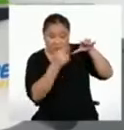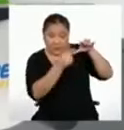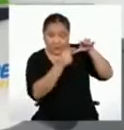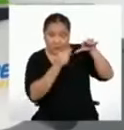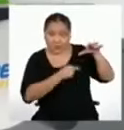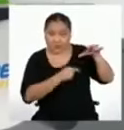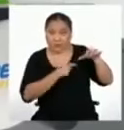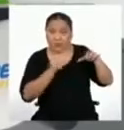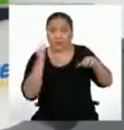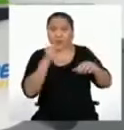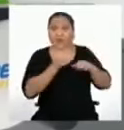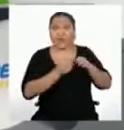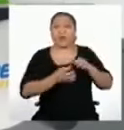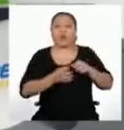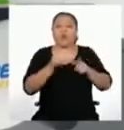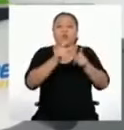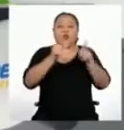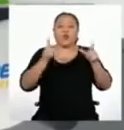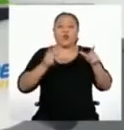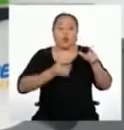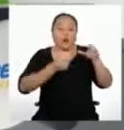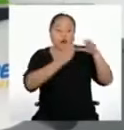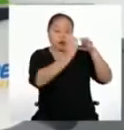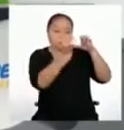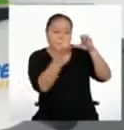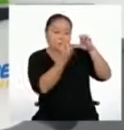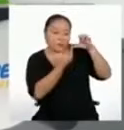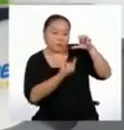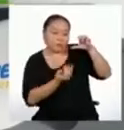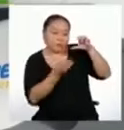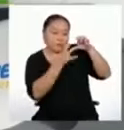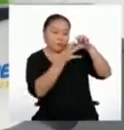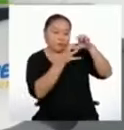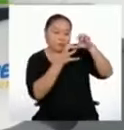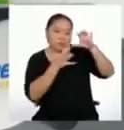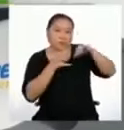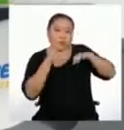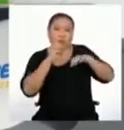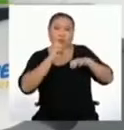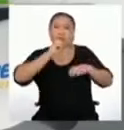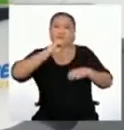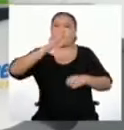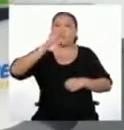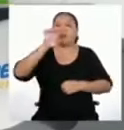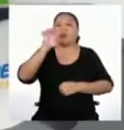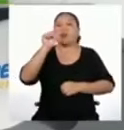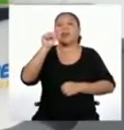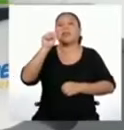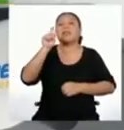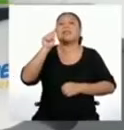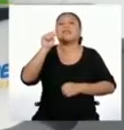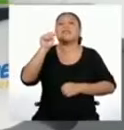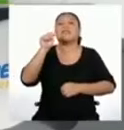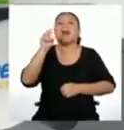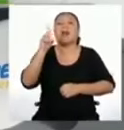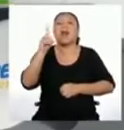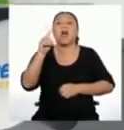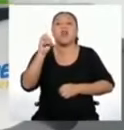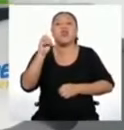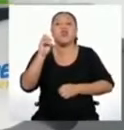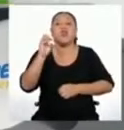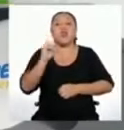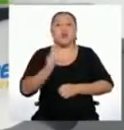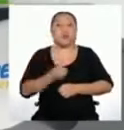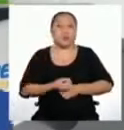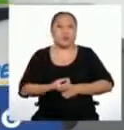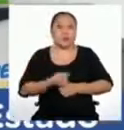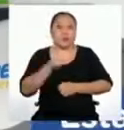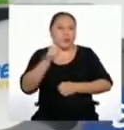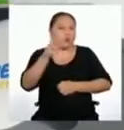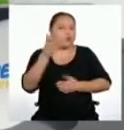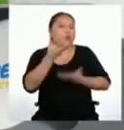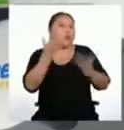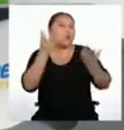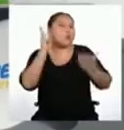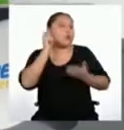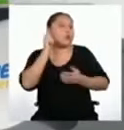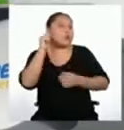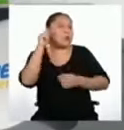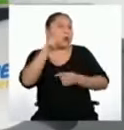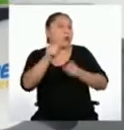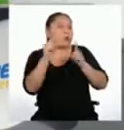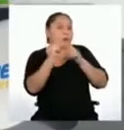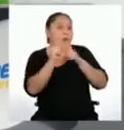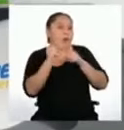a los territorios marcados en el mapa, cuando hablamos de Estado, la cuestión cambia un poco. ¿Dónde has escuchado antes esa